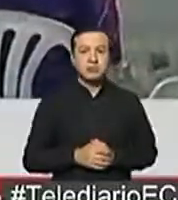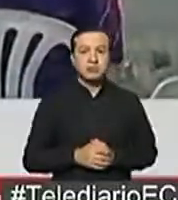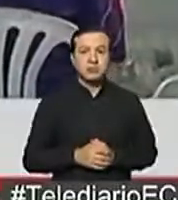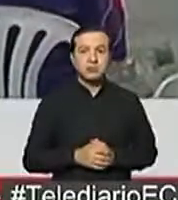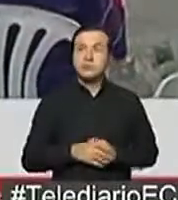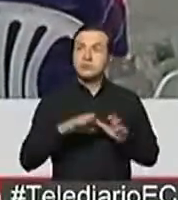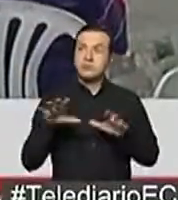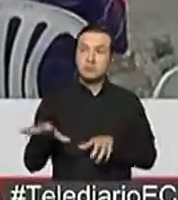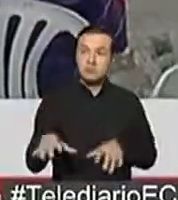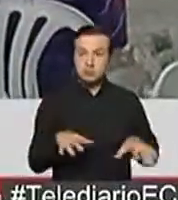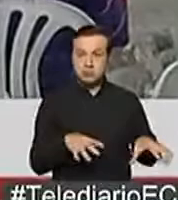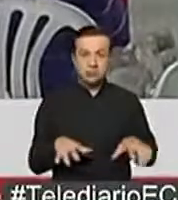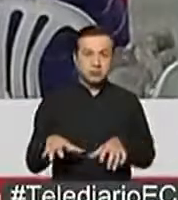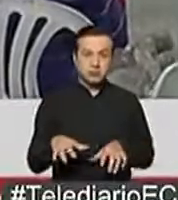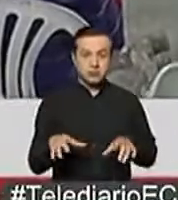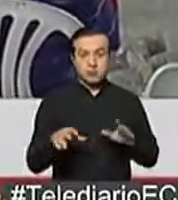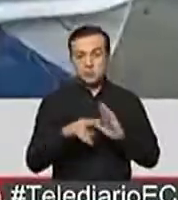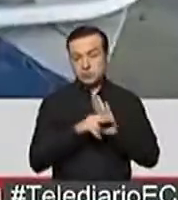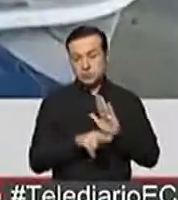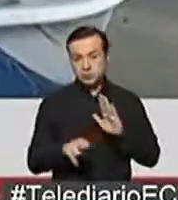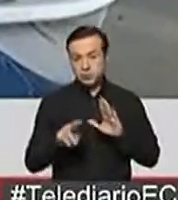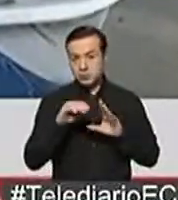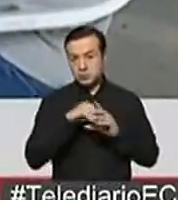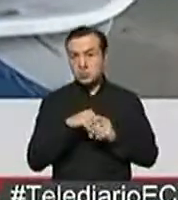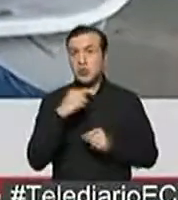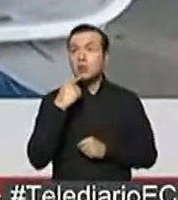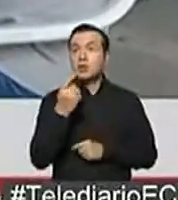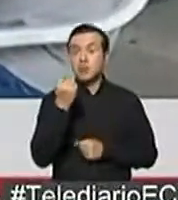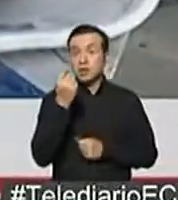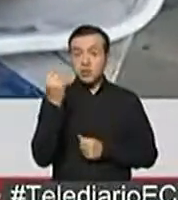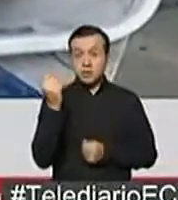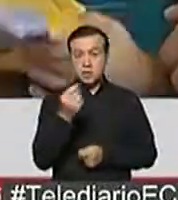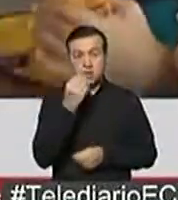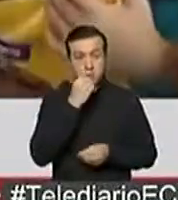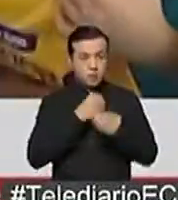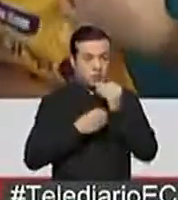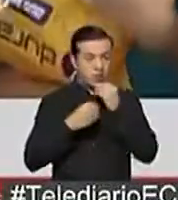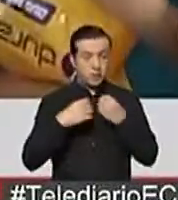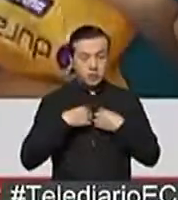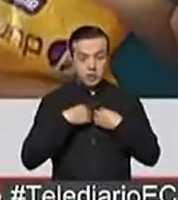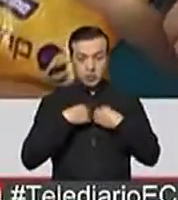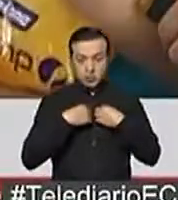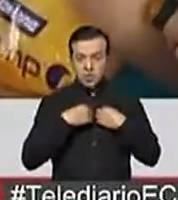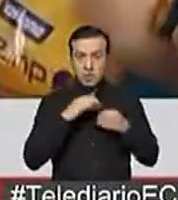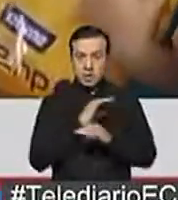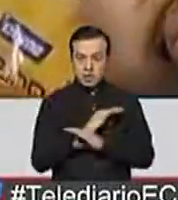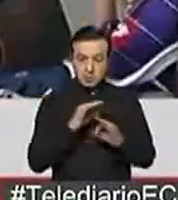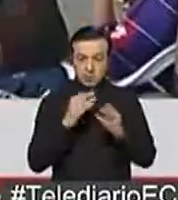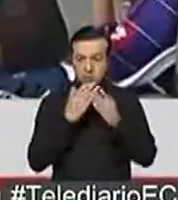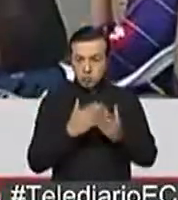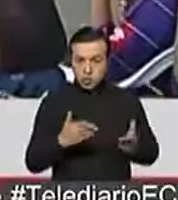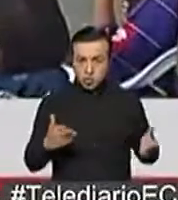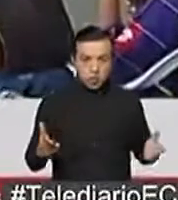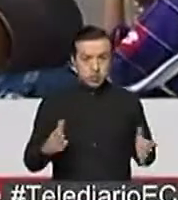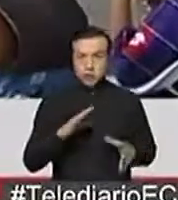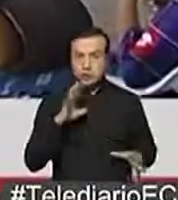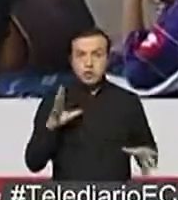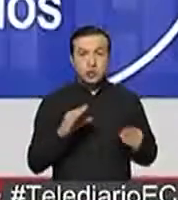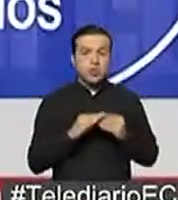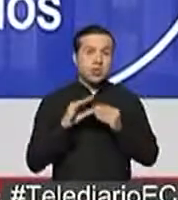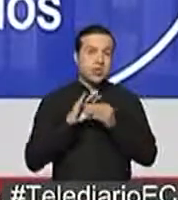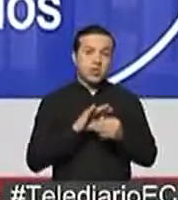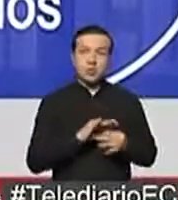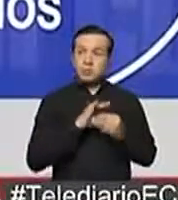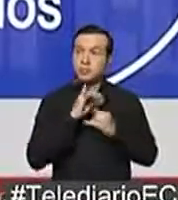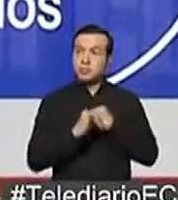El coordinador del refugio Un Techo para el Camino asegura que los recursos para alimento, artículos de aseo e insumos provienen de la cooperación internacional.